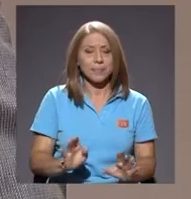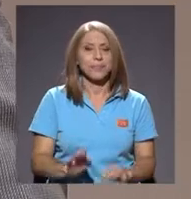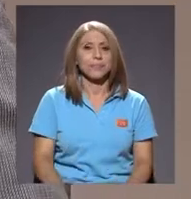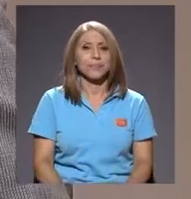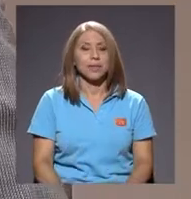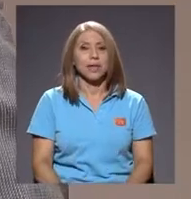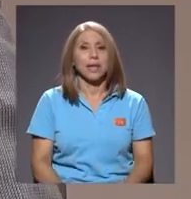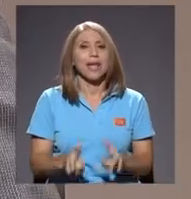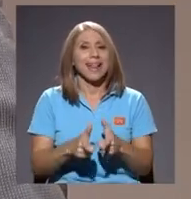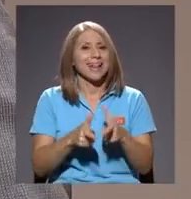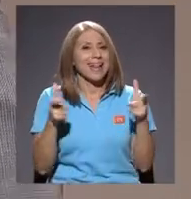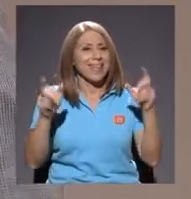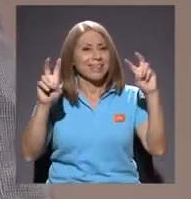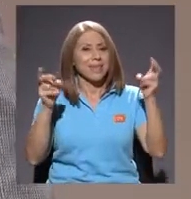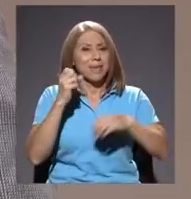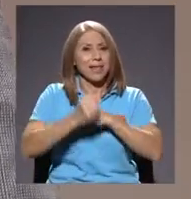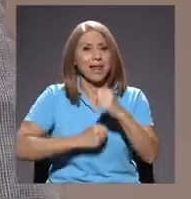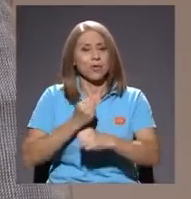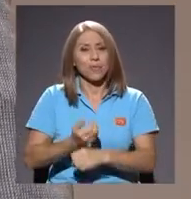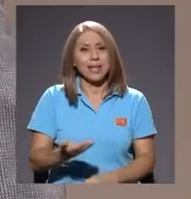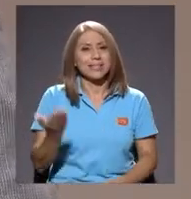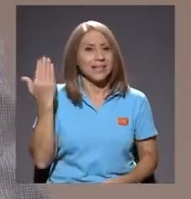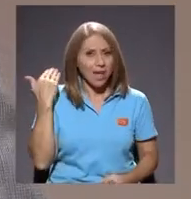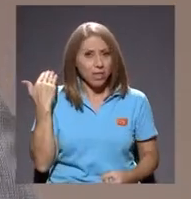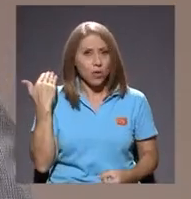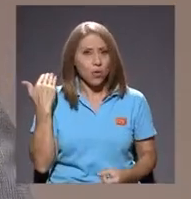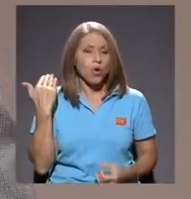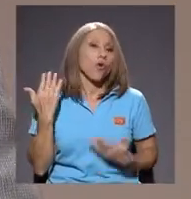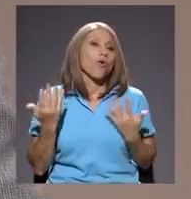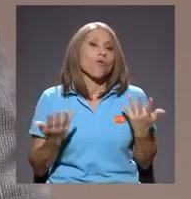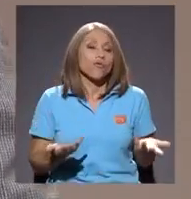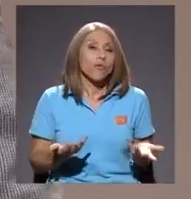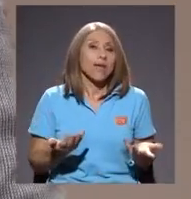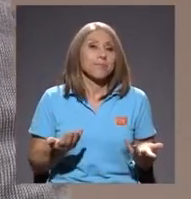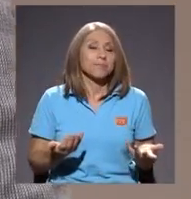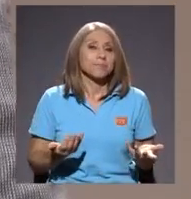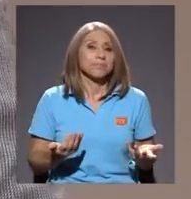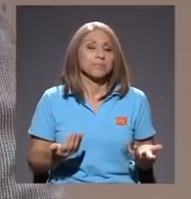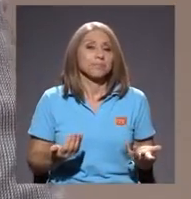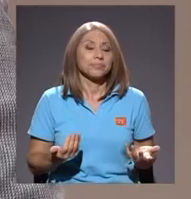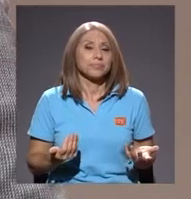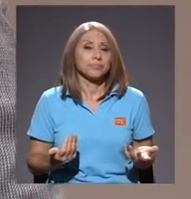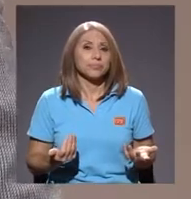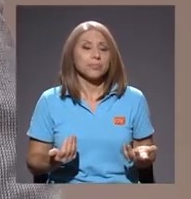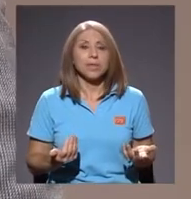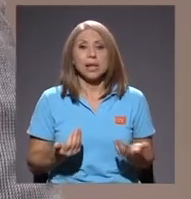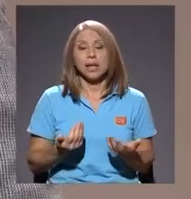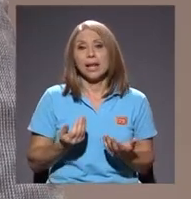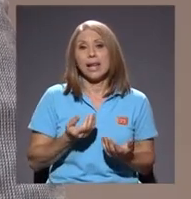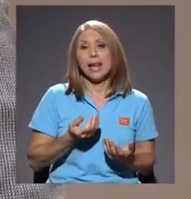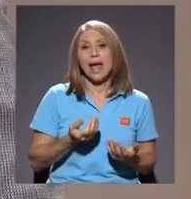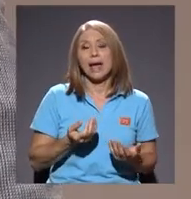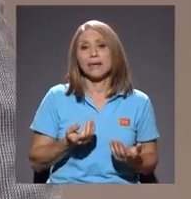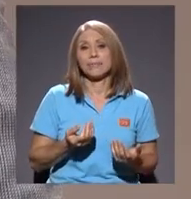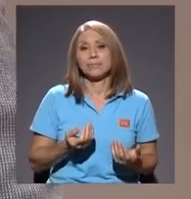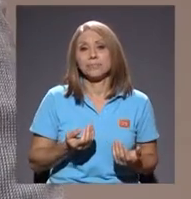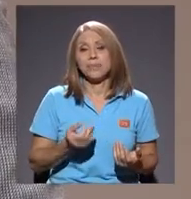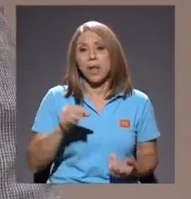tema del año pasado fue la monetización que se hizo a través de